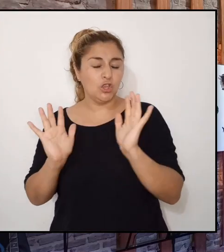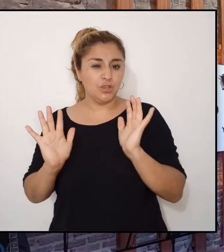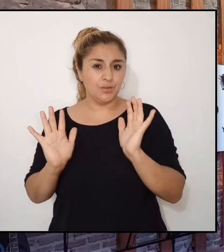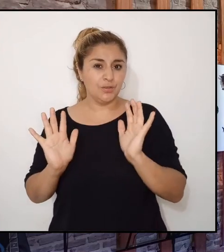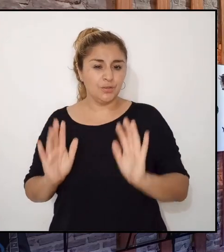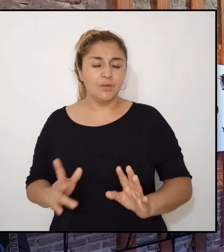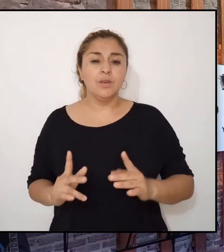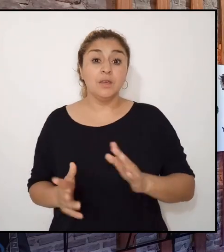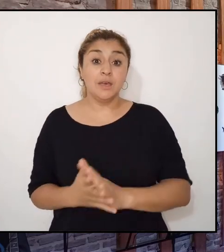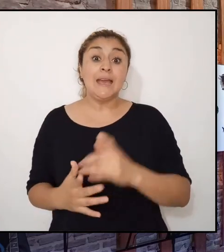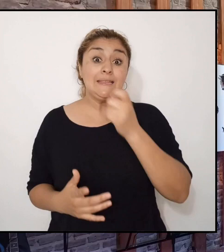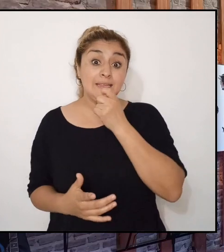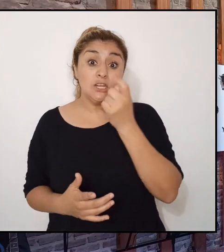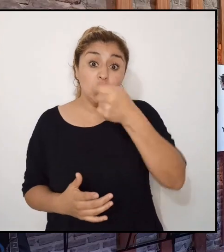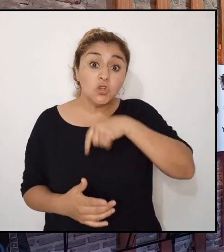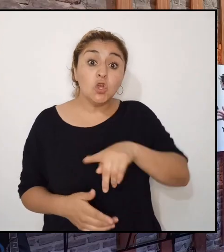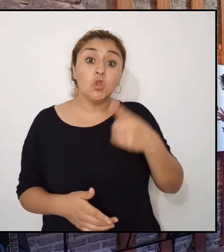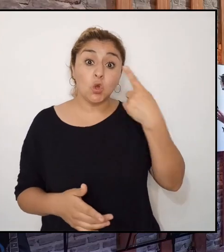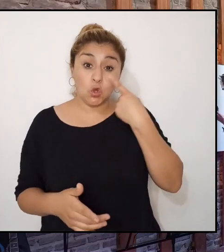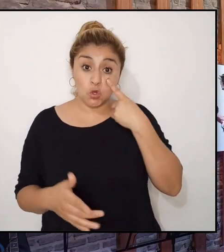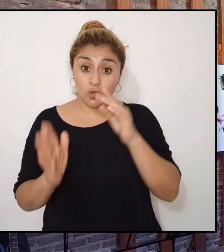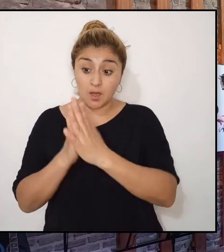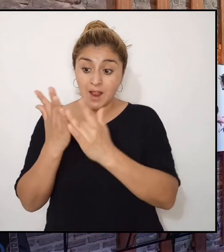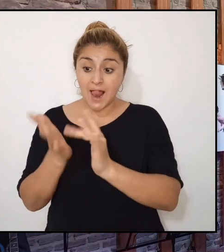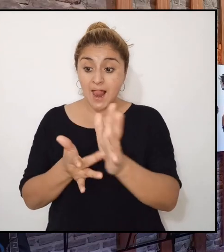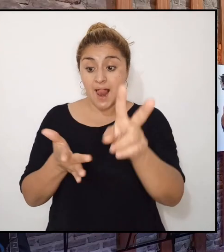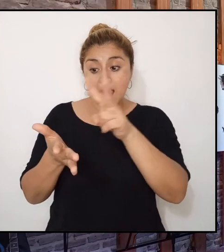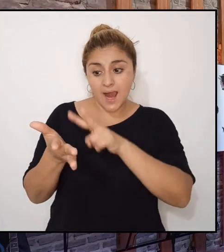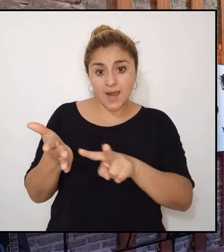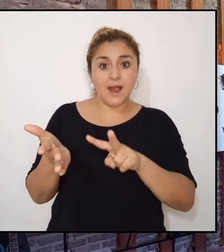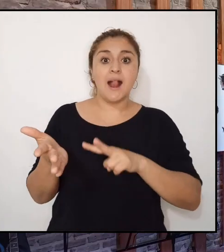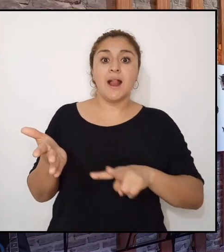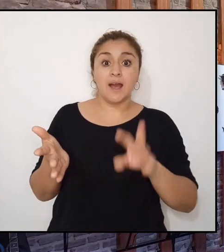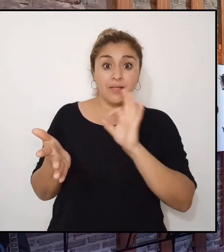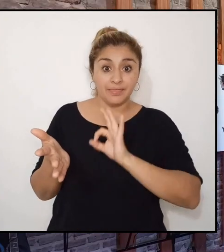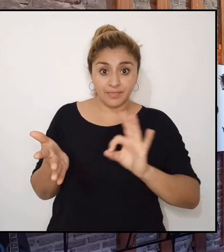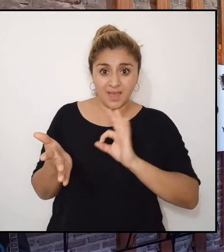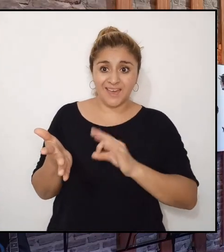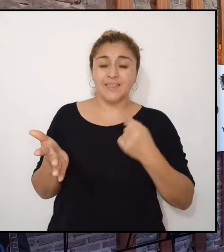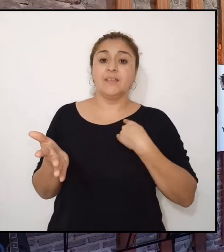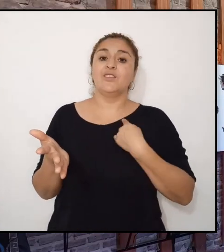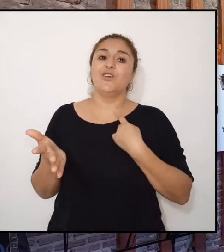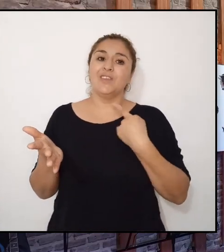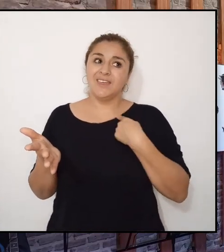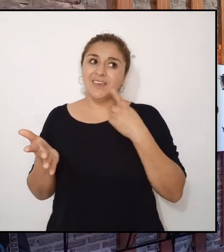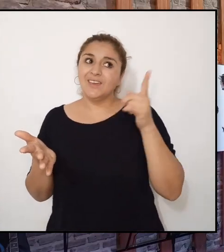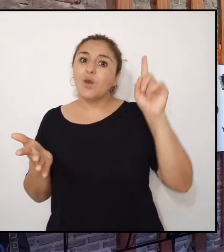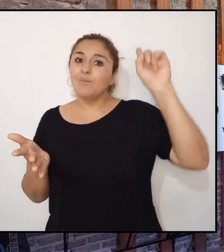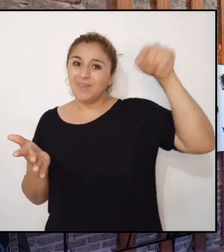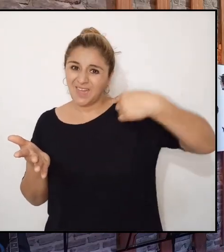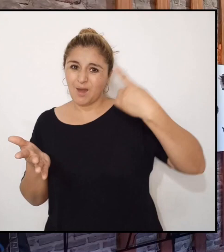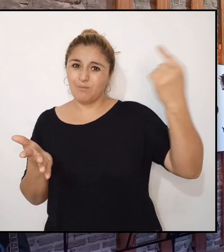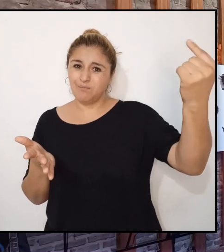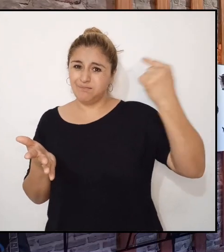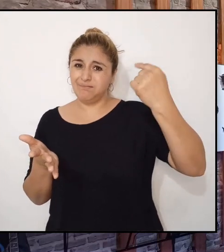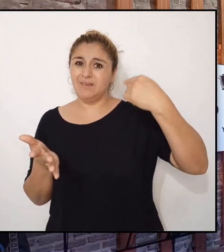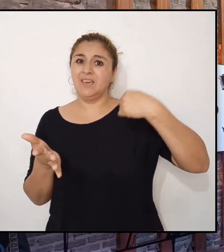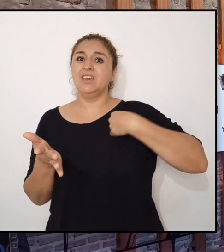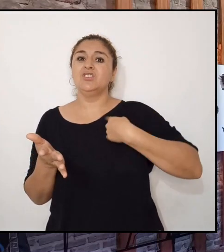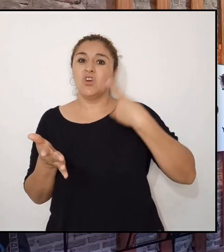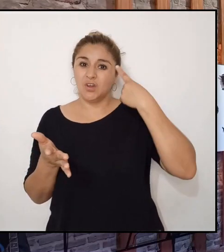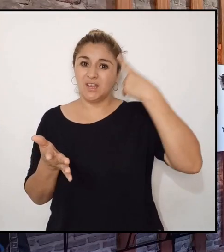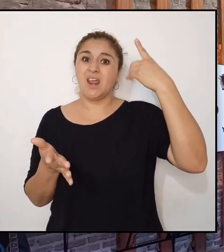¿no? Yo hacía referencia a esto, que adoración es mucho más que música, y gloria a Dios por eso,